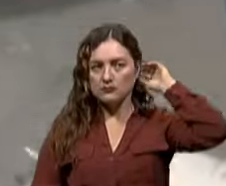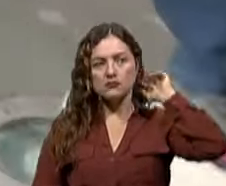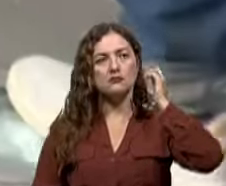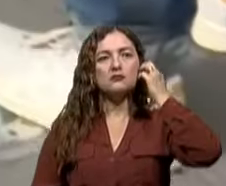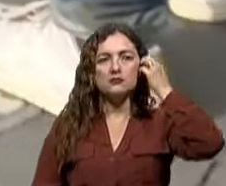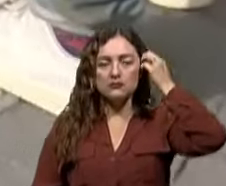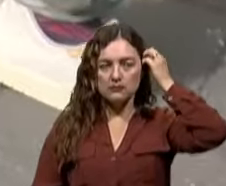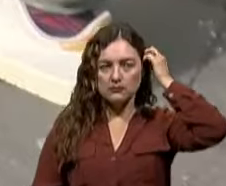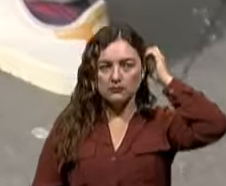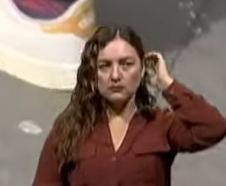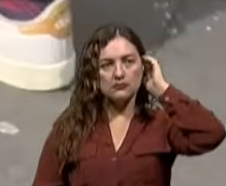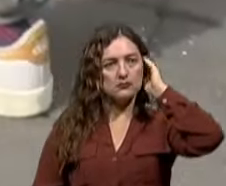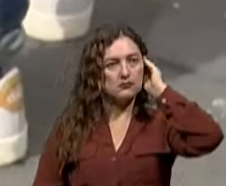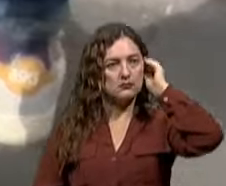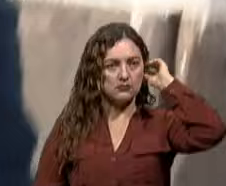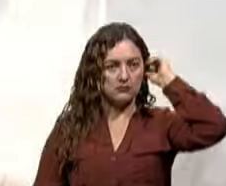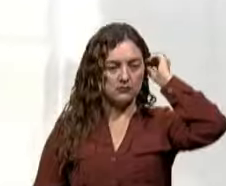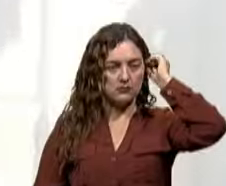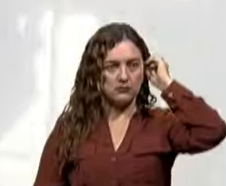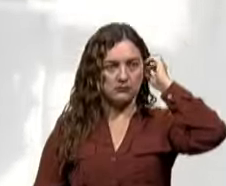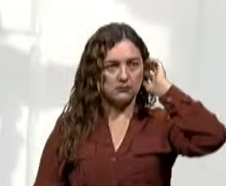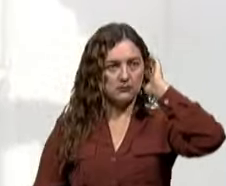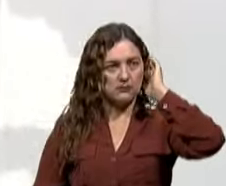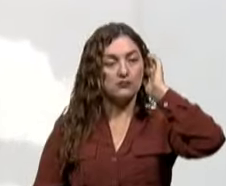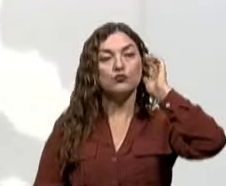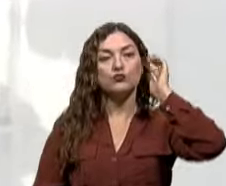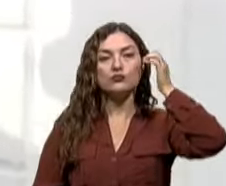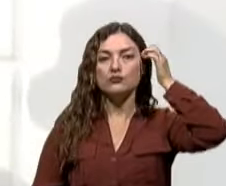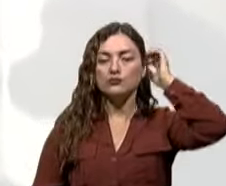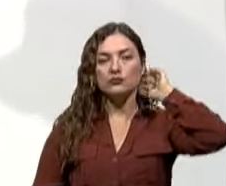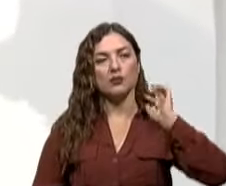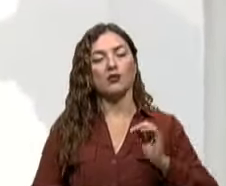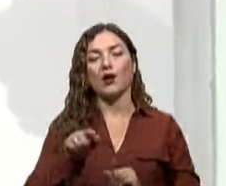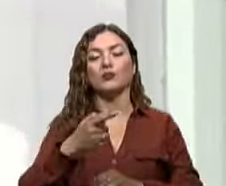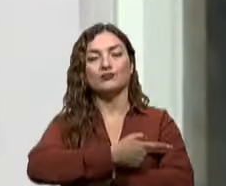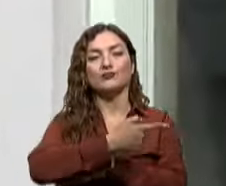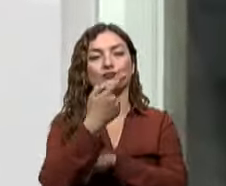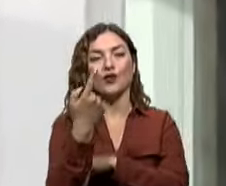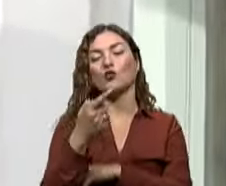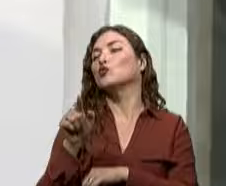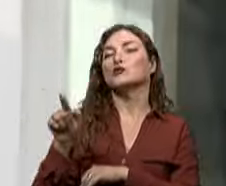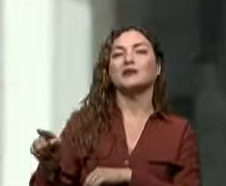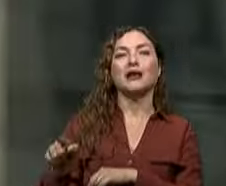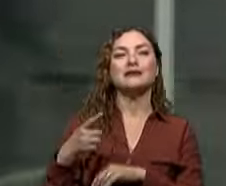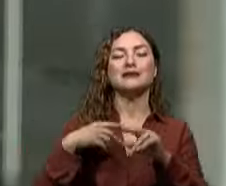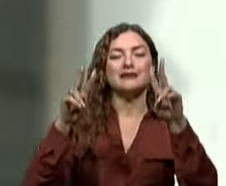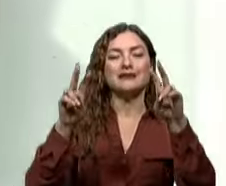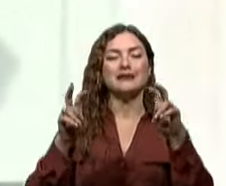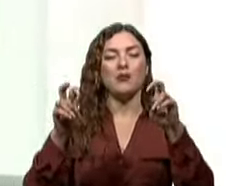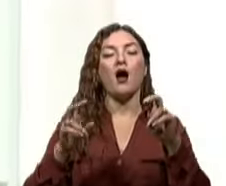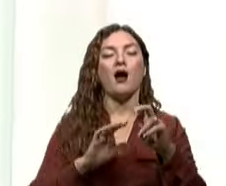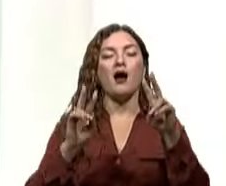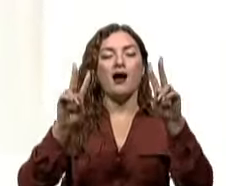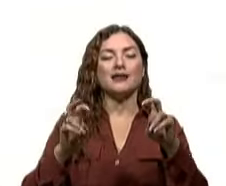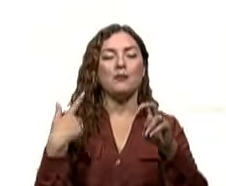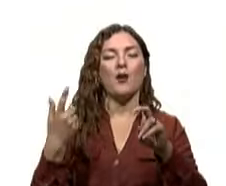Distrito de Policía Manuela Sáenz, hemos tenido unos resultados muy positivos, como por ejemplo el día jueves, que pudimos detener a un violador